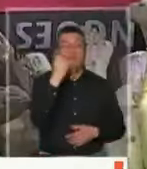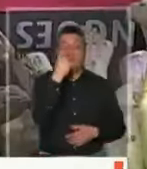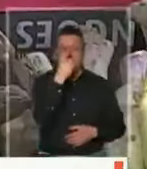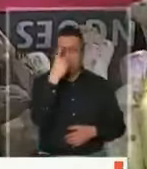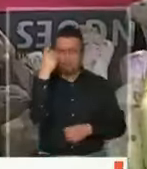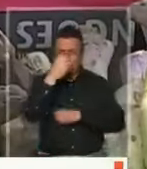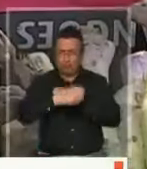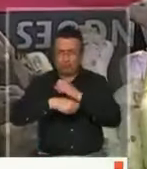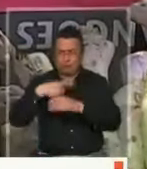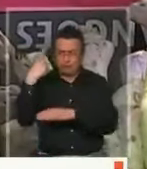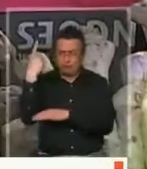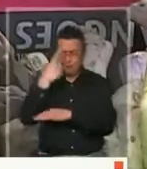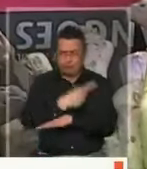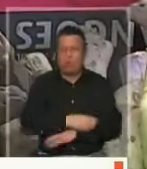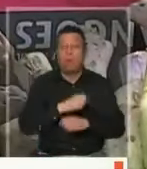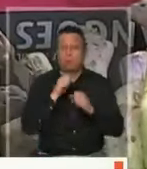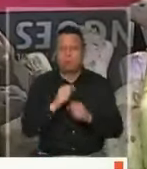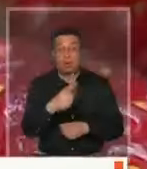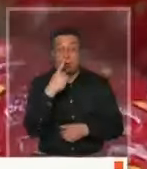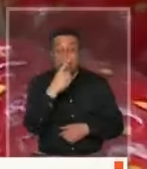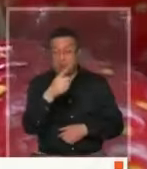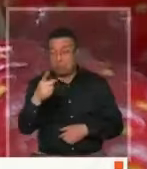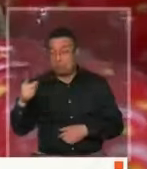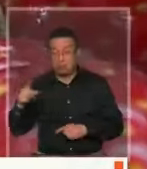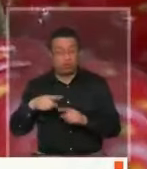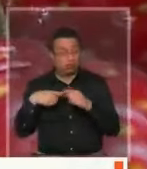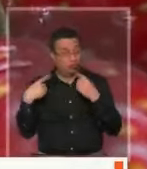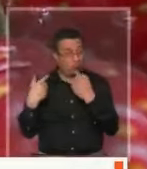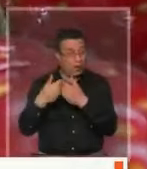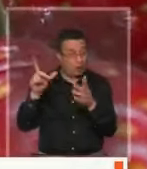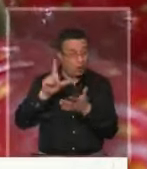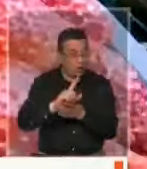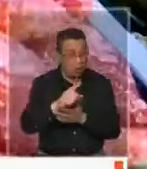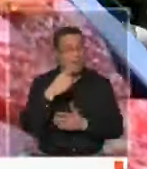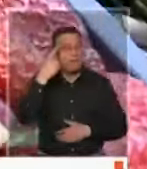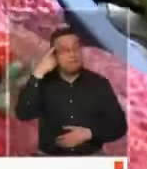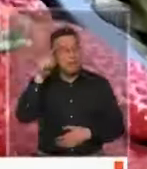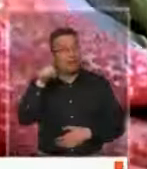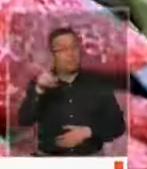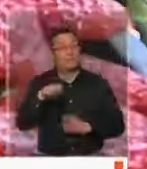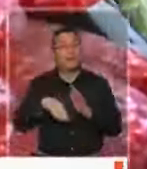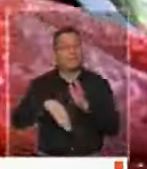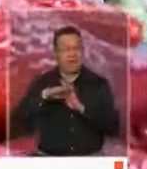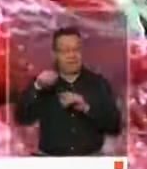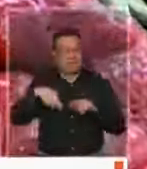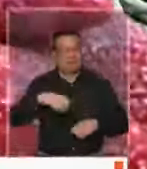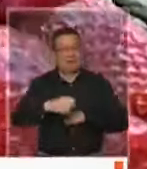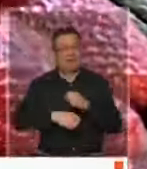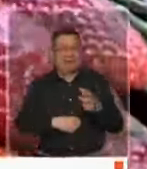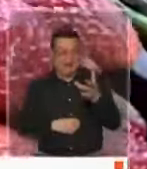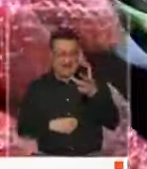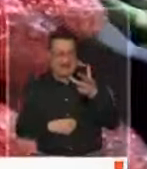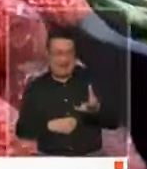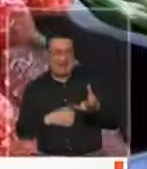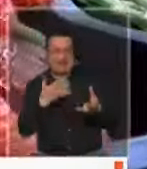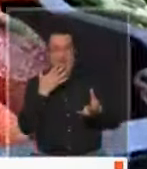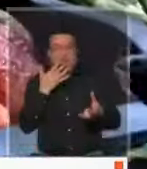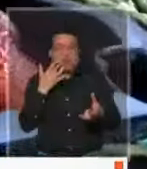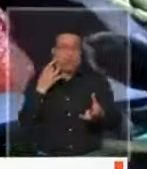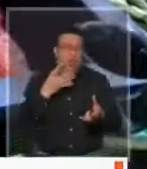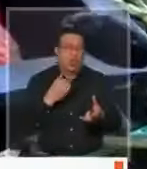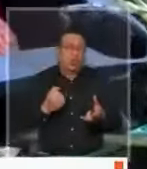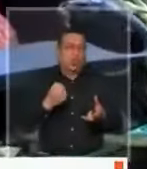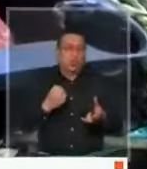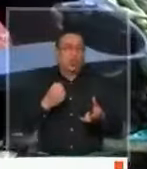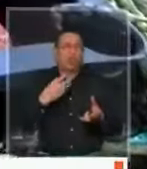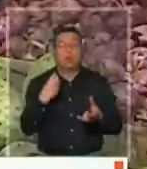sí, puede encontrarlas, no en todos lados, pero no hay como las de esta temporada, grandes y dulcecitas, también